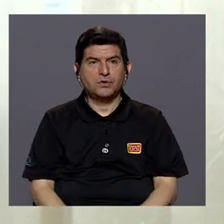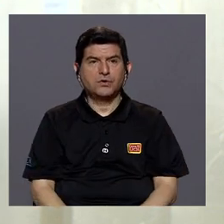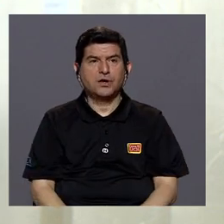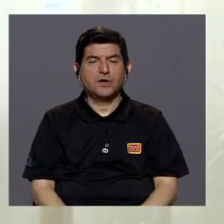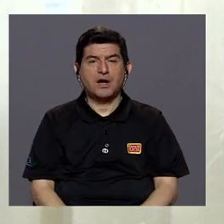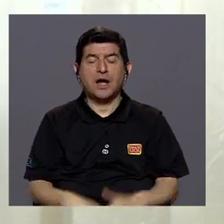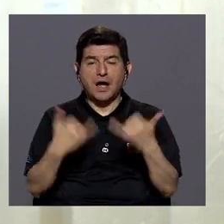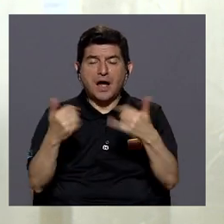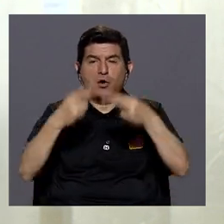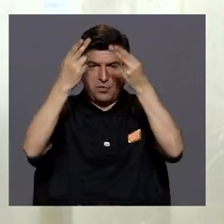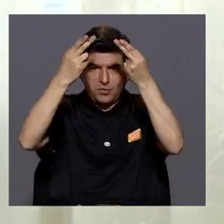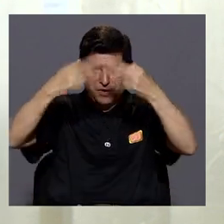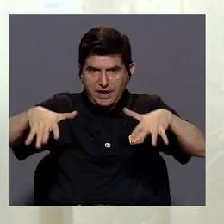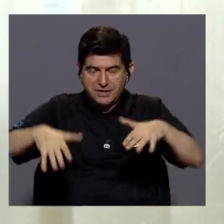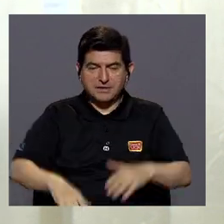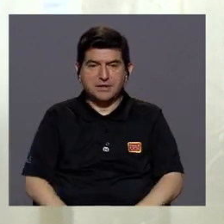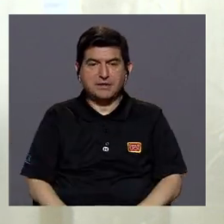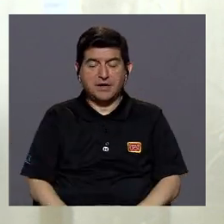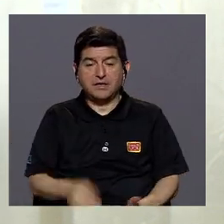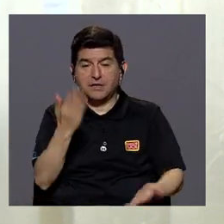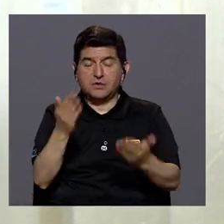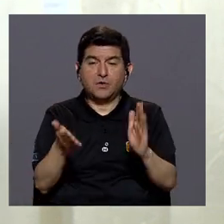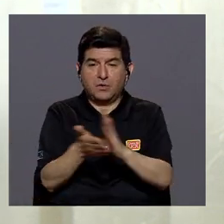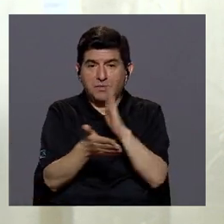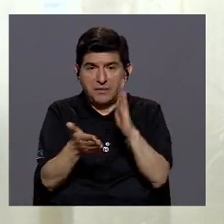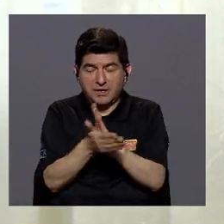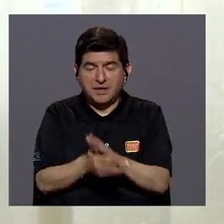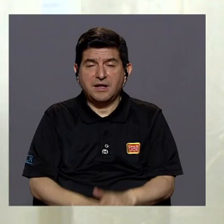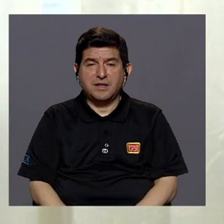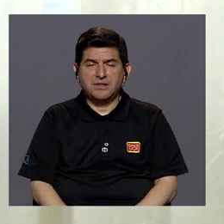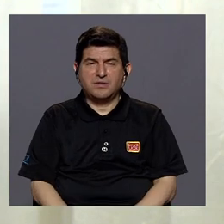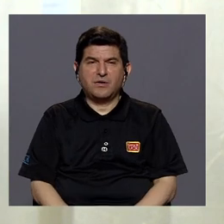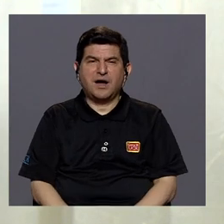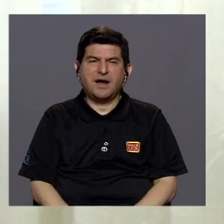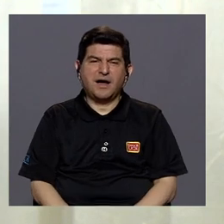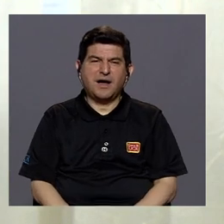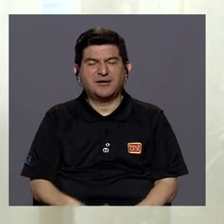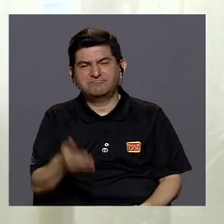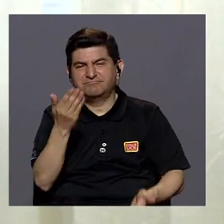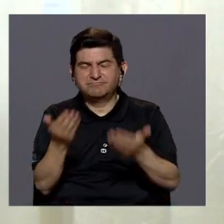digitales y de papel, y usan mucho, por ejemplo, los cables,